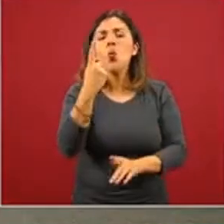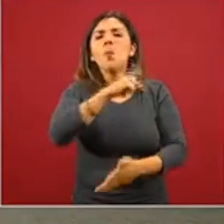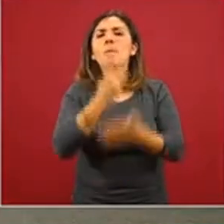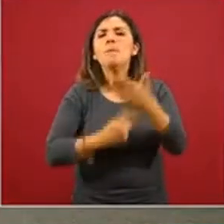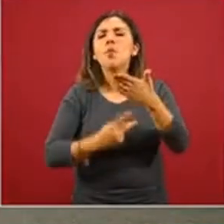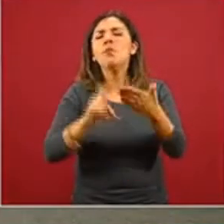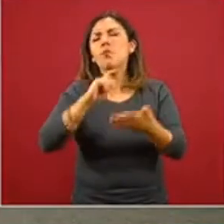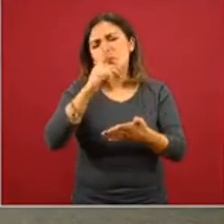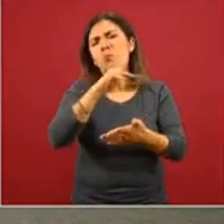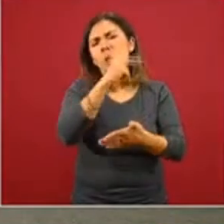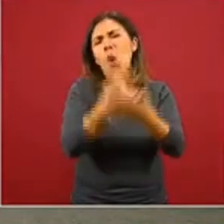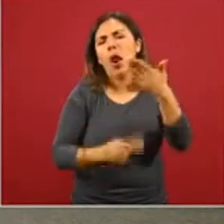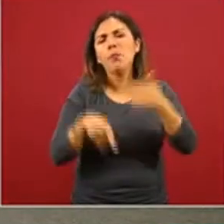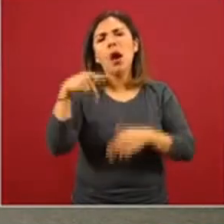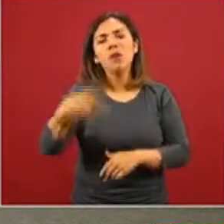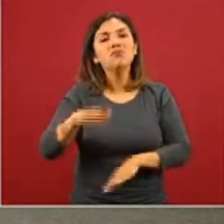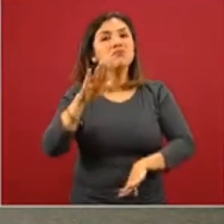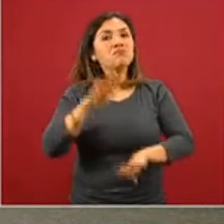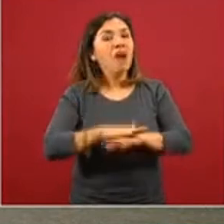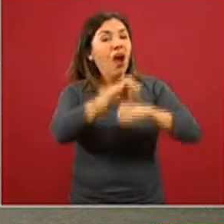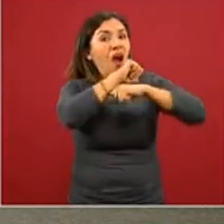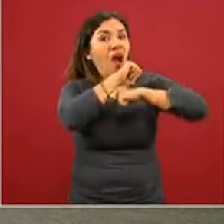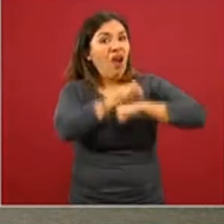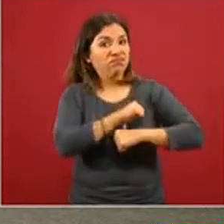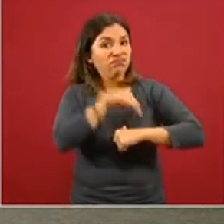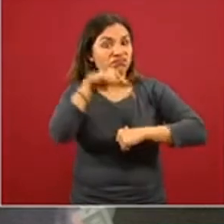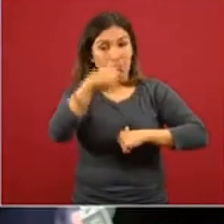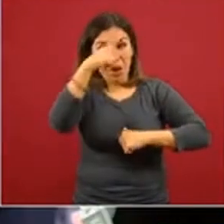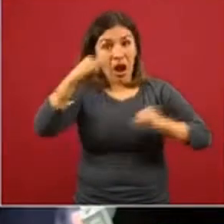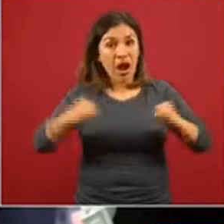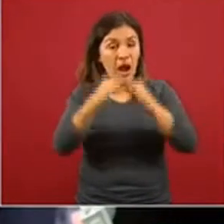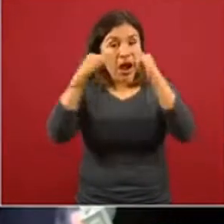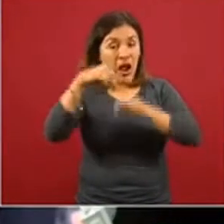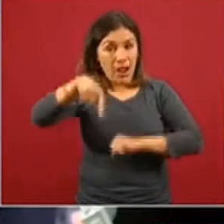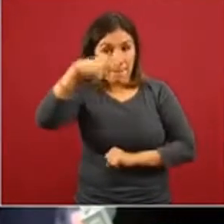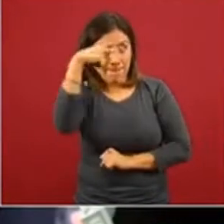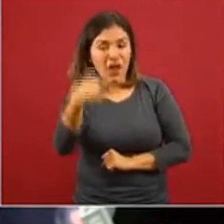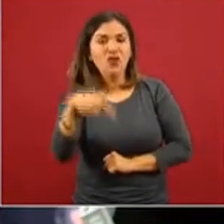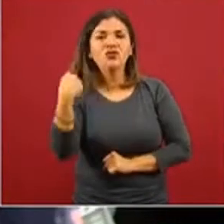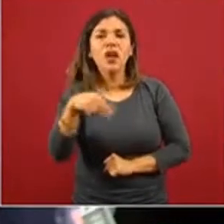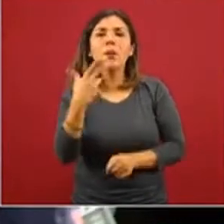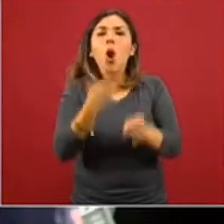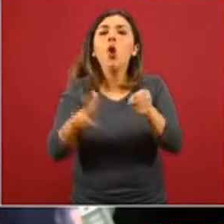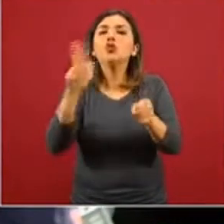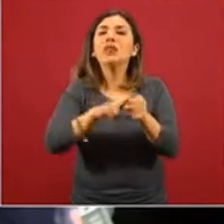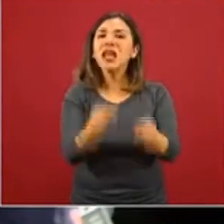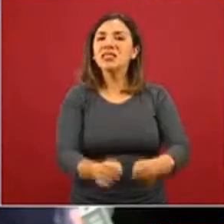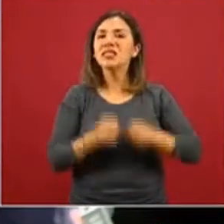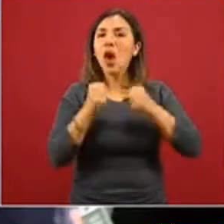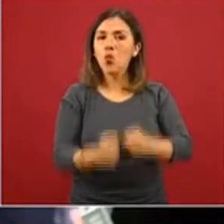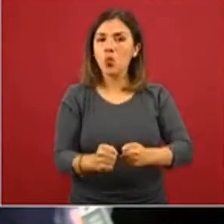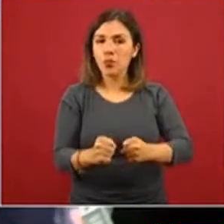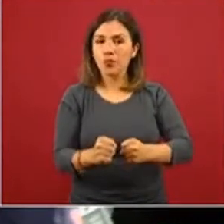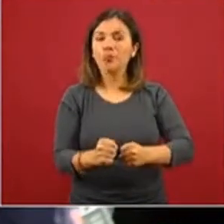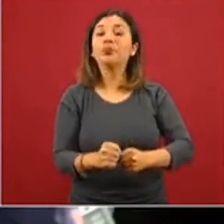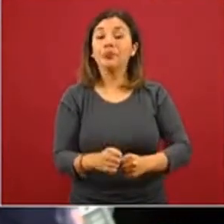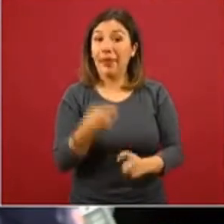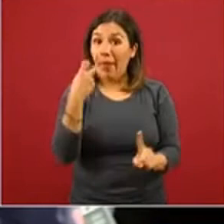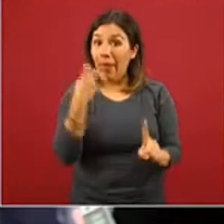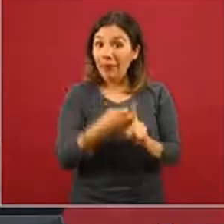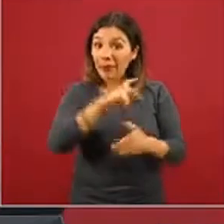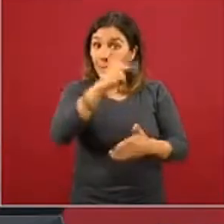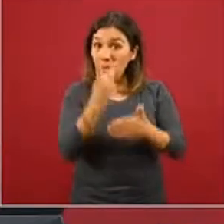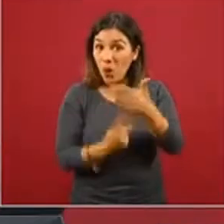sido uno de sus mayores protagonistas institucionales en México, que se llama Hospital Seguro. Y este